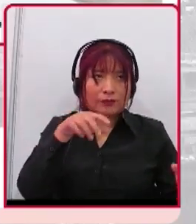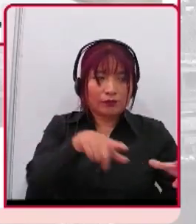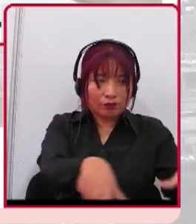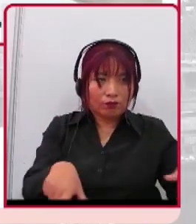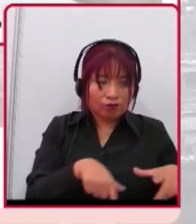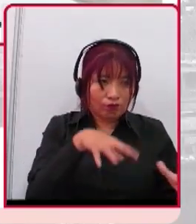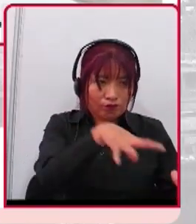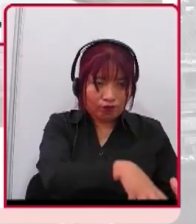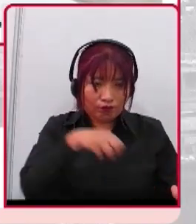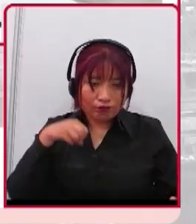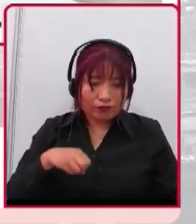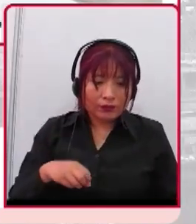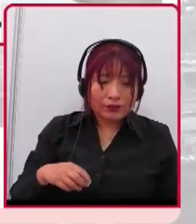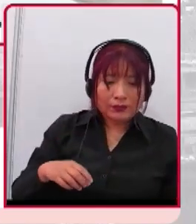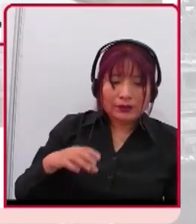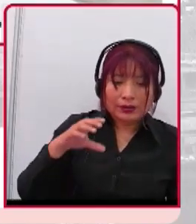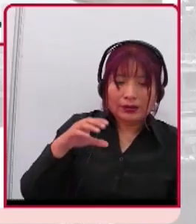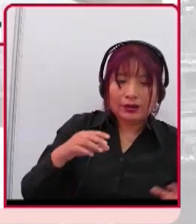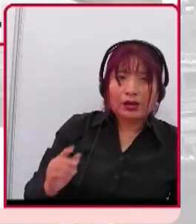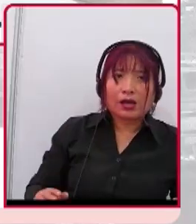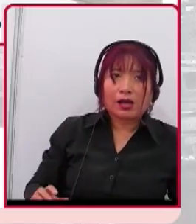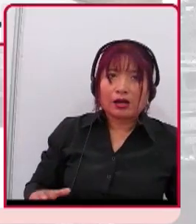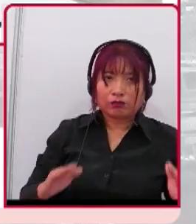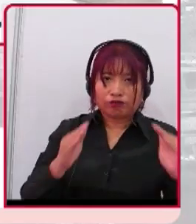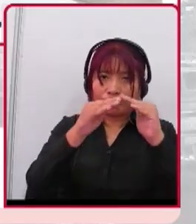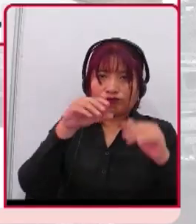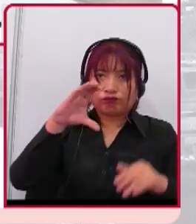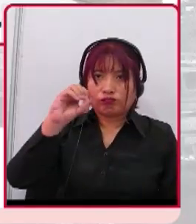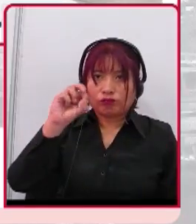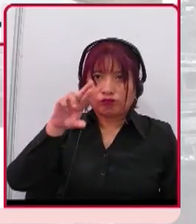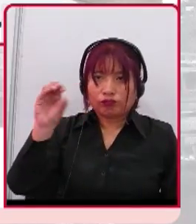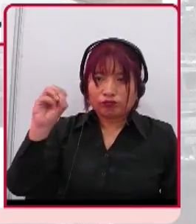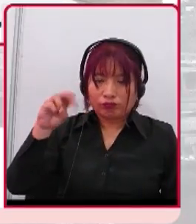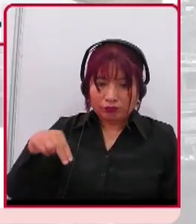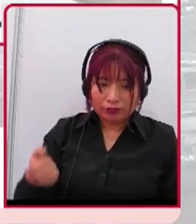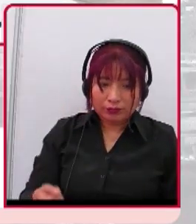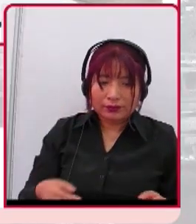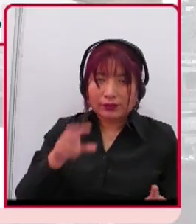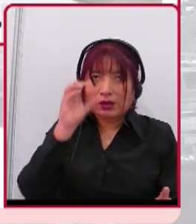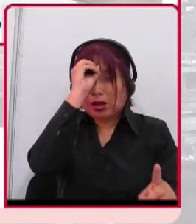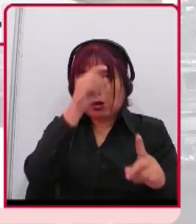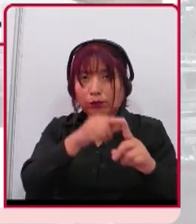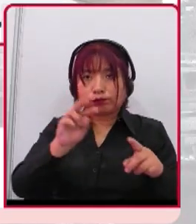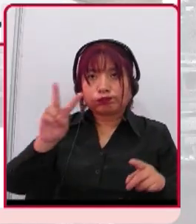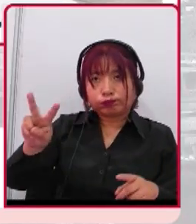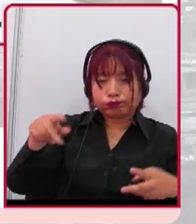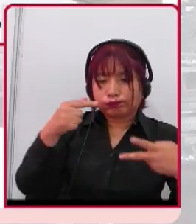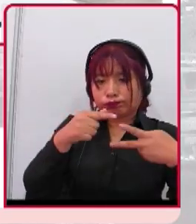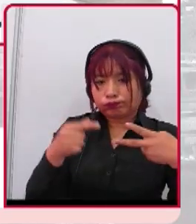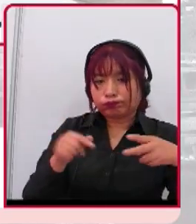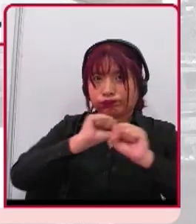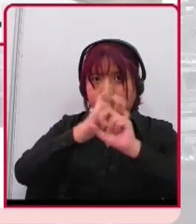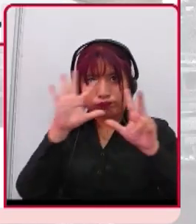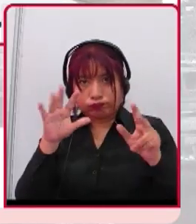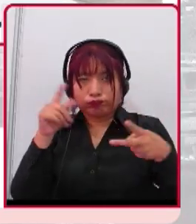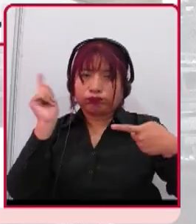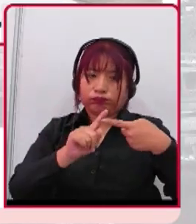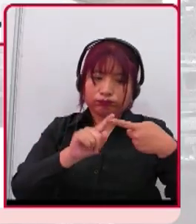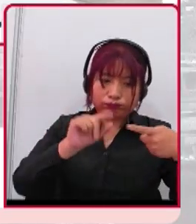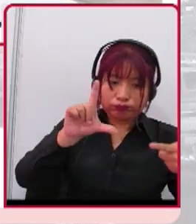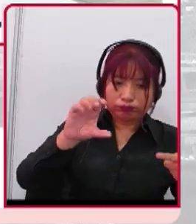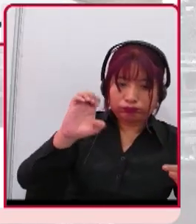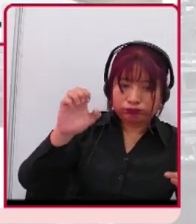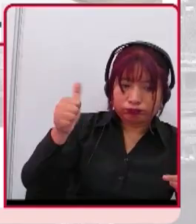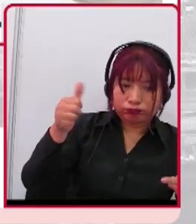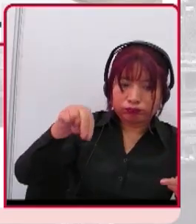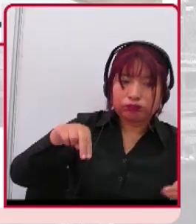del término Lean Six Sigma, tiene dos enfoques claramente definidos. Cuando hablamos de Lean, estamos